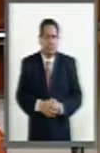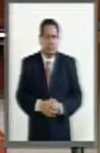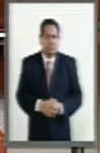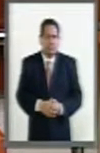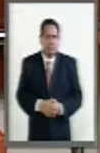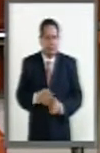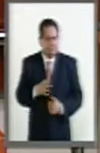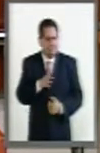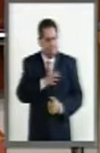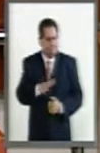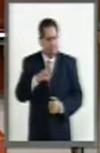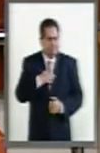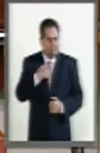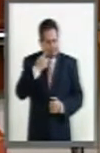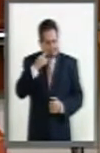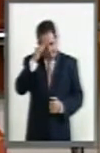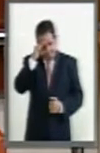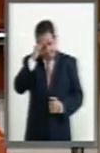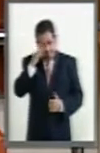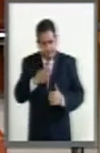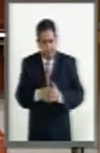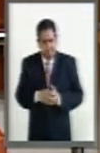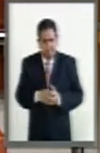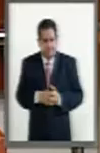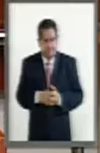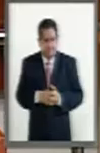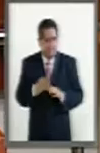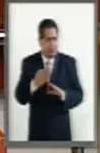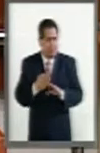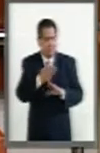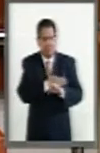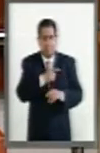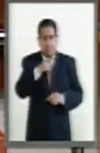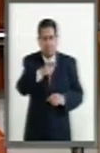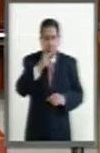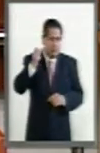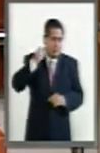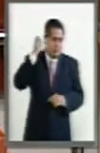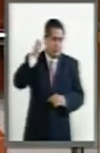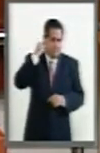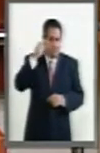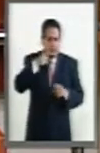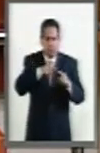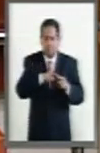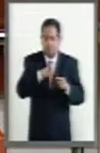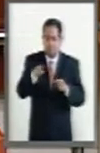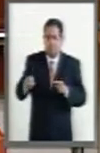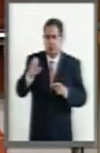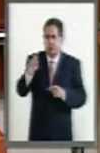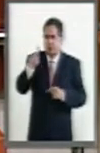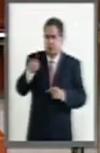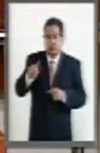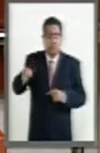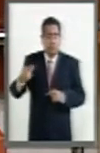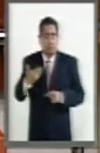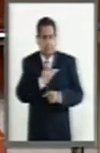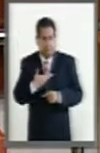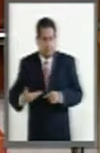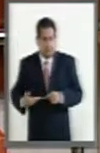Me llama la atención que en la campaña electoral en Estados Unidos, Enrique Peña Nieto, presidente de